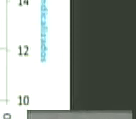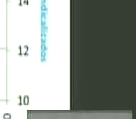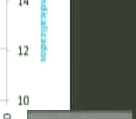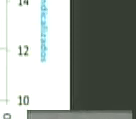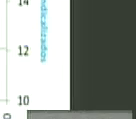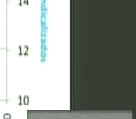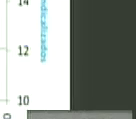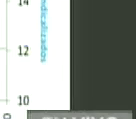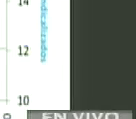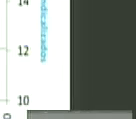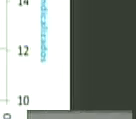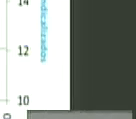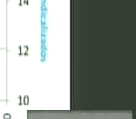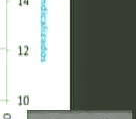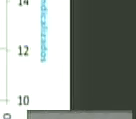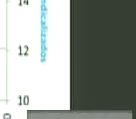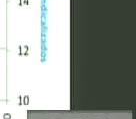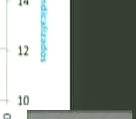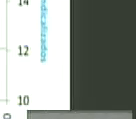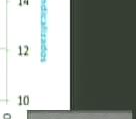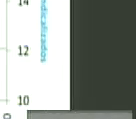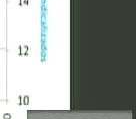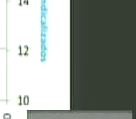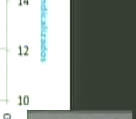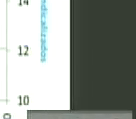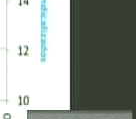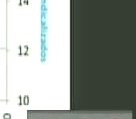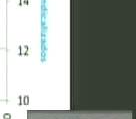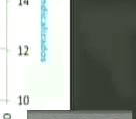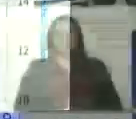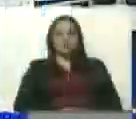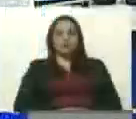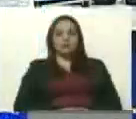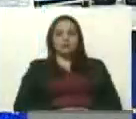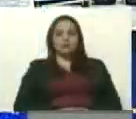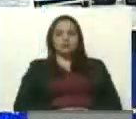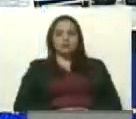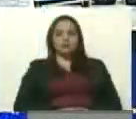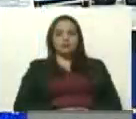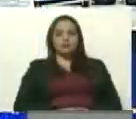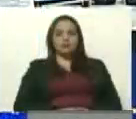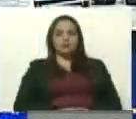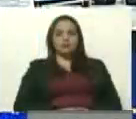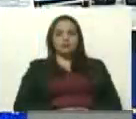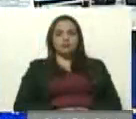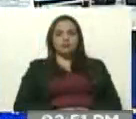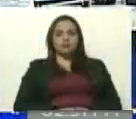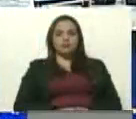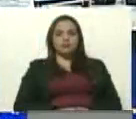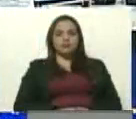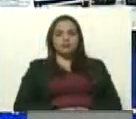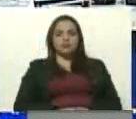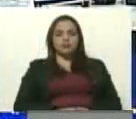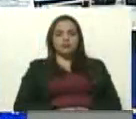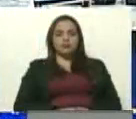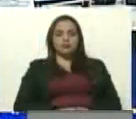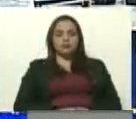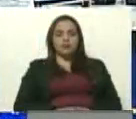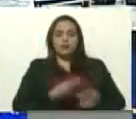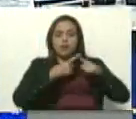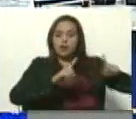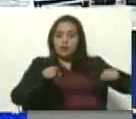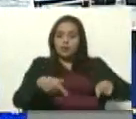colectiva, menos tasas y menos cobertura sindical a los trabajadores. Pero tiene también